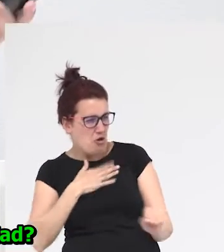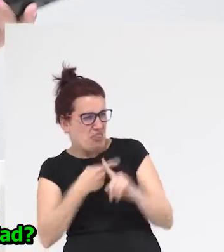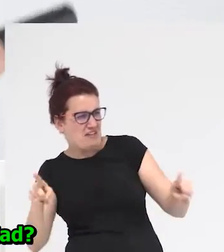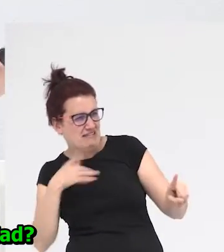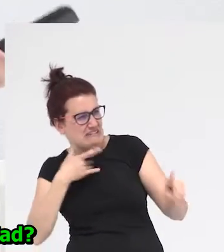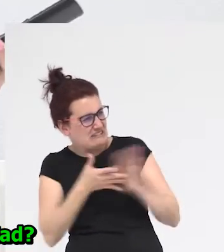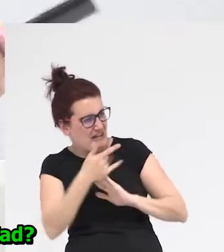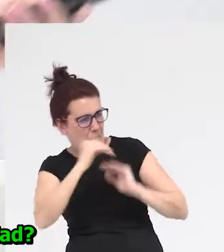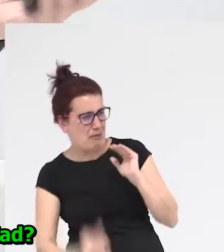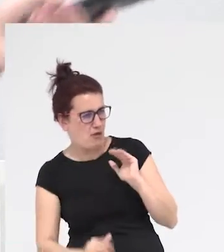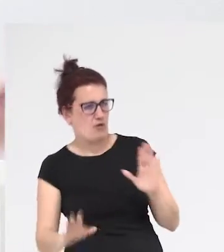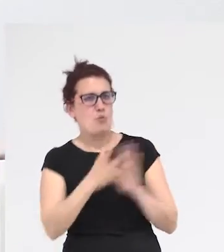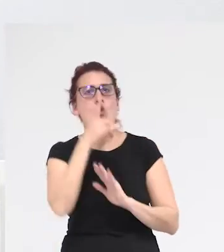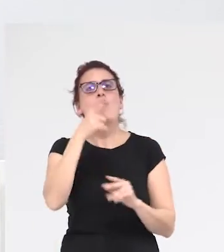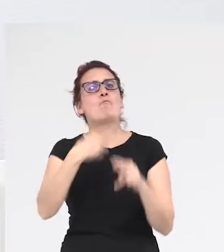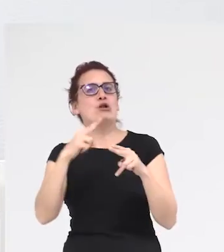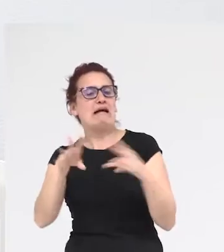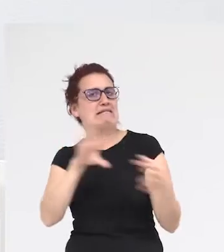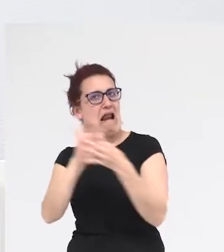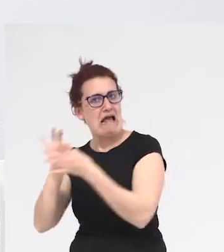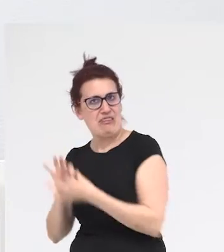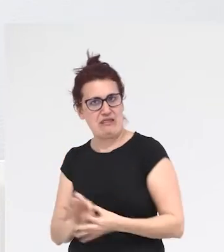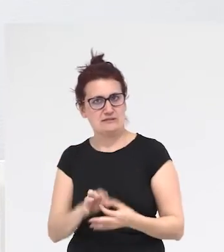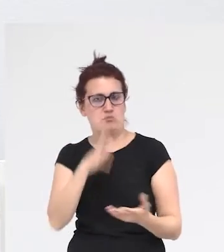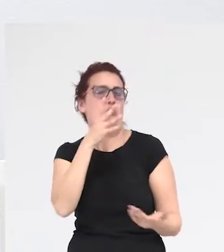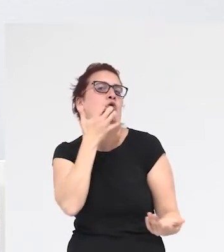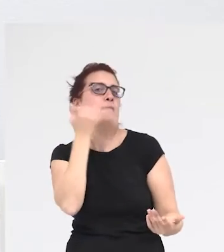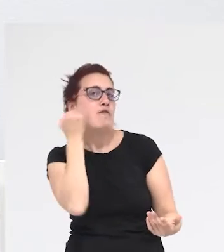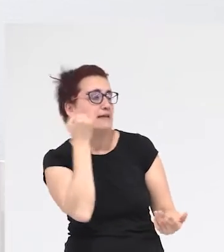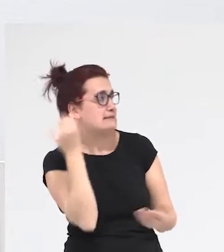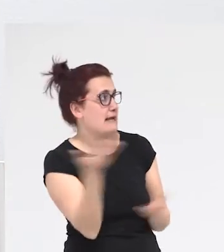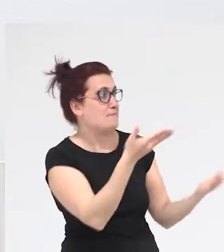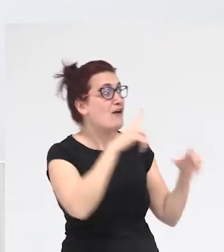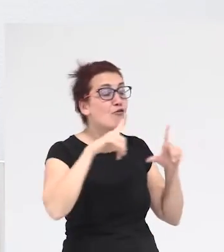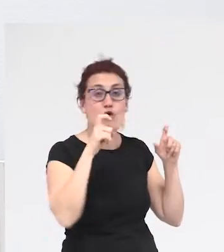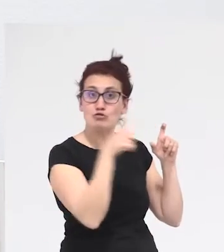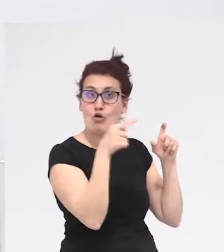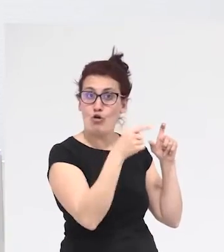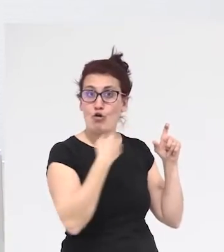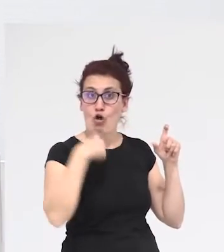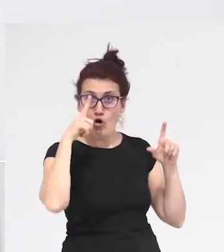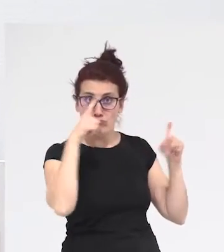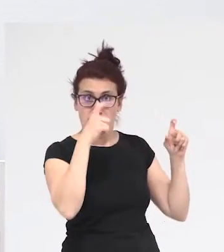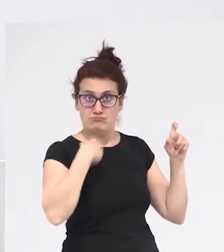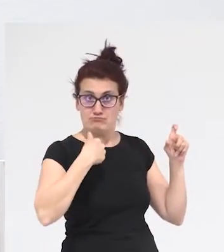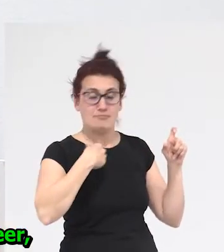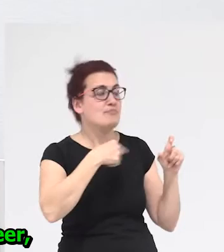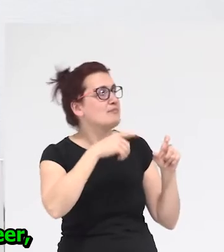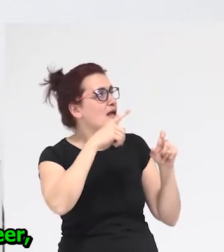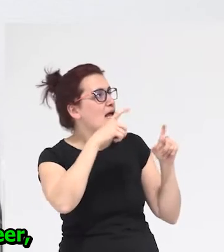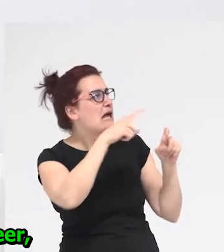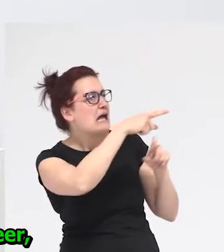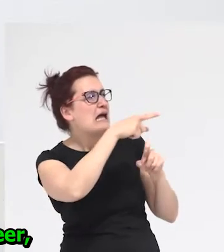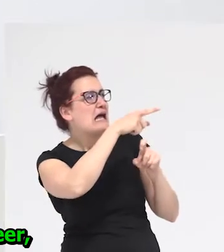en estas políticas de alianzas, ¿verdad? O sea, por ejemplo, fíjense, esta es una foto que saqué, que la hice yo en